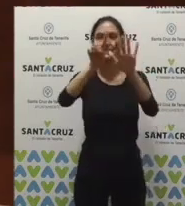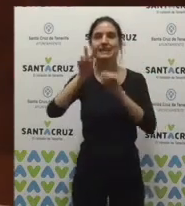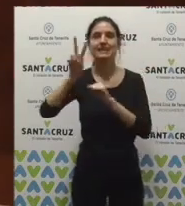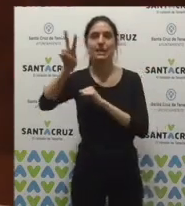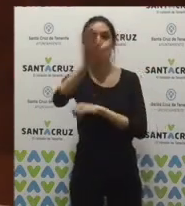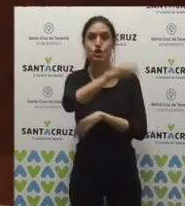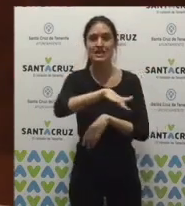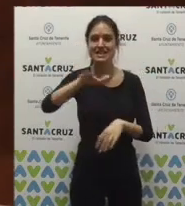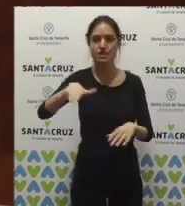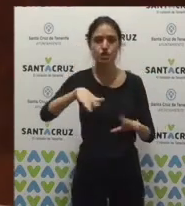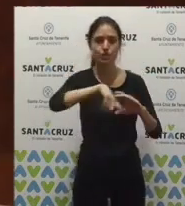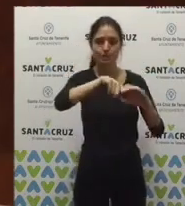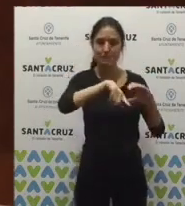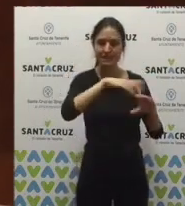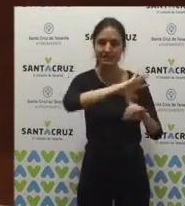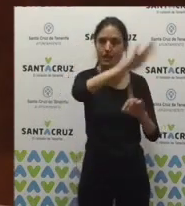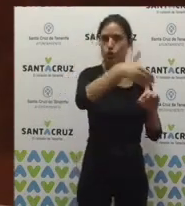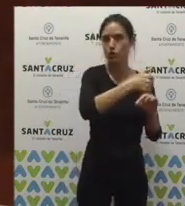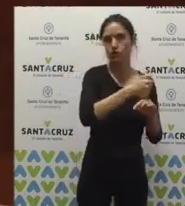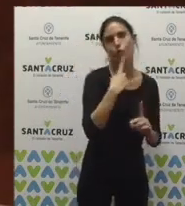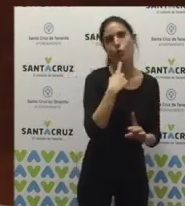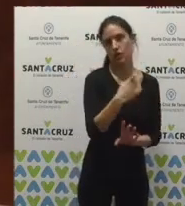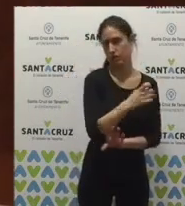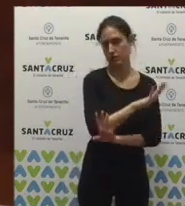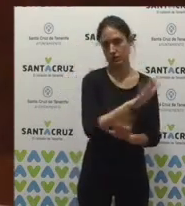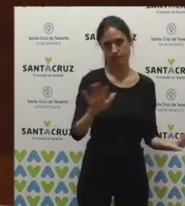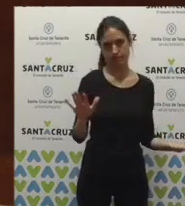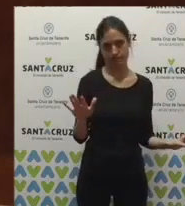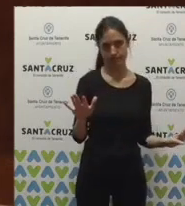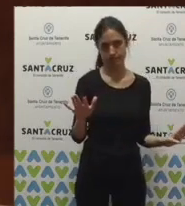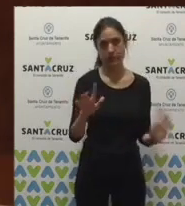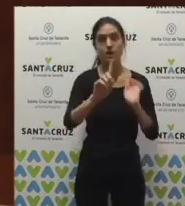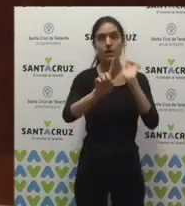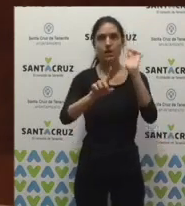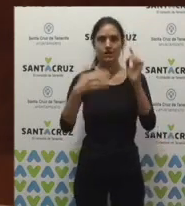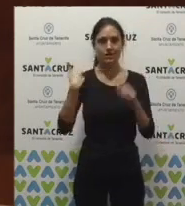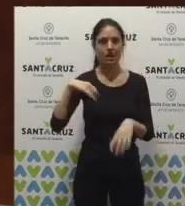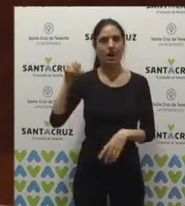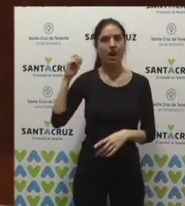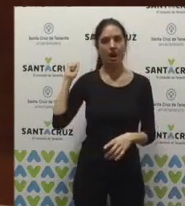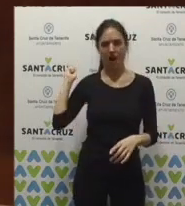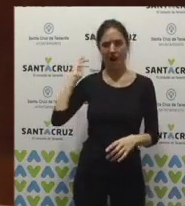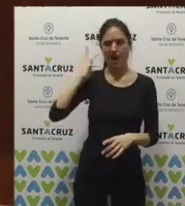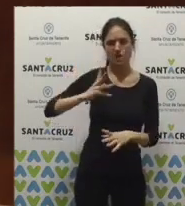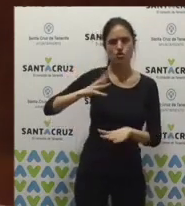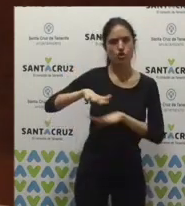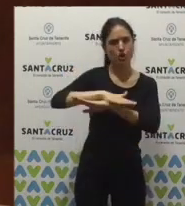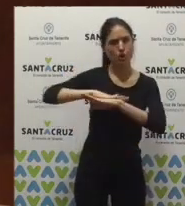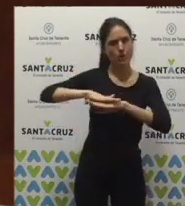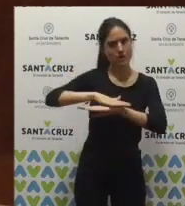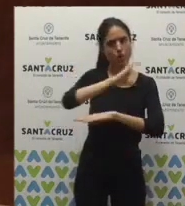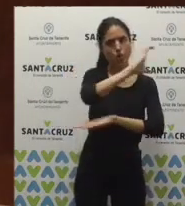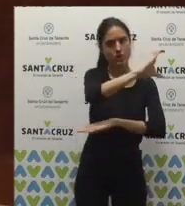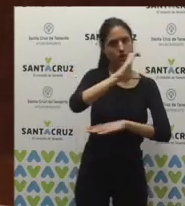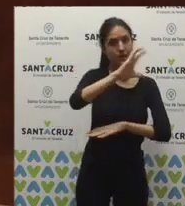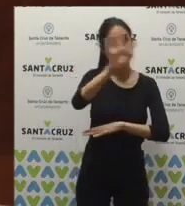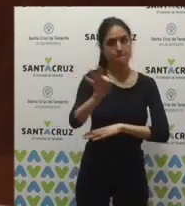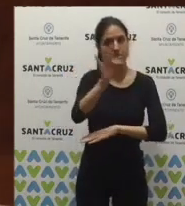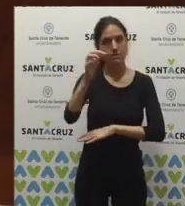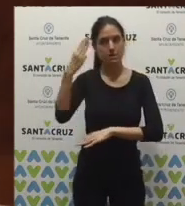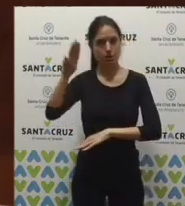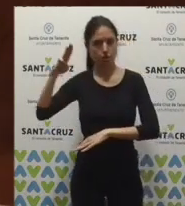encontrar las plazas para los cinco mil sesenta y dos niños después de muchos años de gobiernos de coalición canaria y partido popular en santa cruz